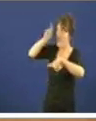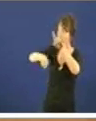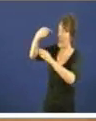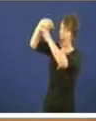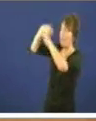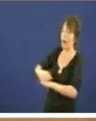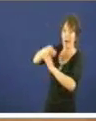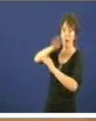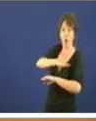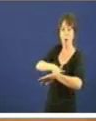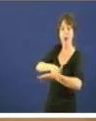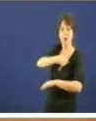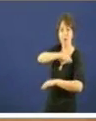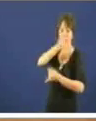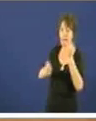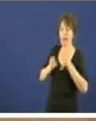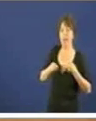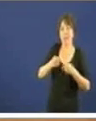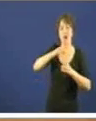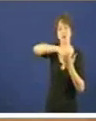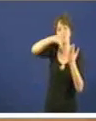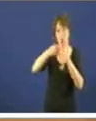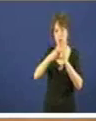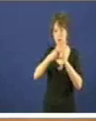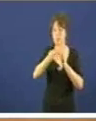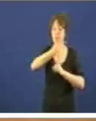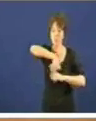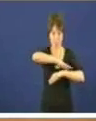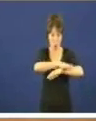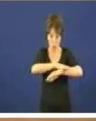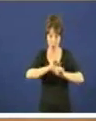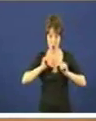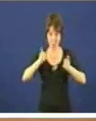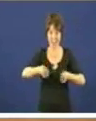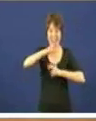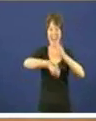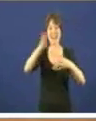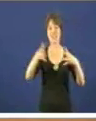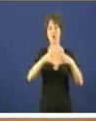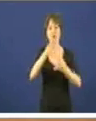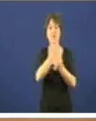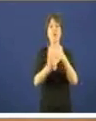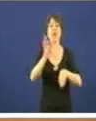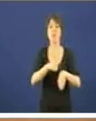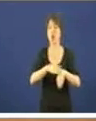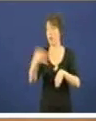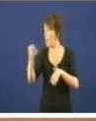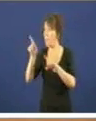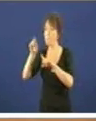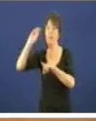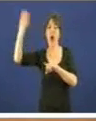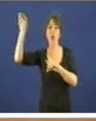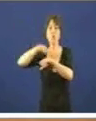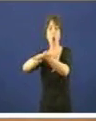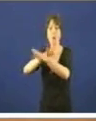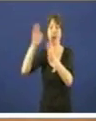que o goberno iniciou a reestructuración financeira? Pregúntelle. Pregúntelle o goberno que vostede apoiou durante 5 anos